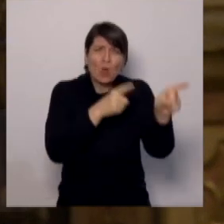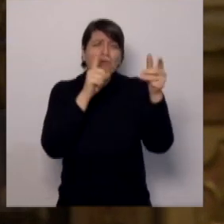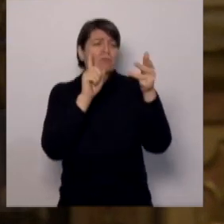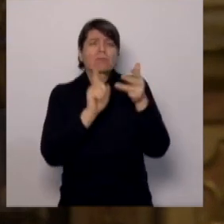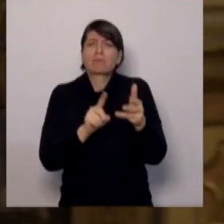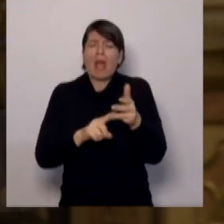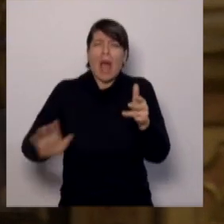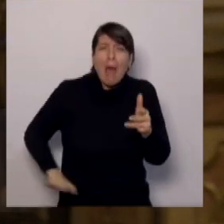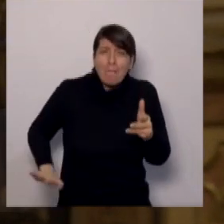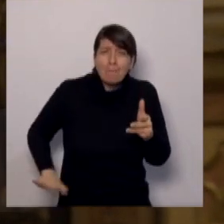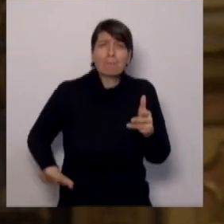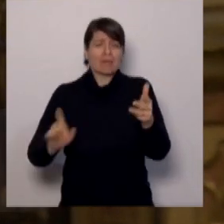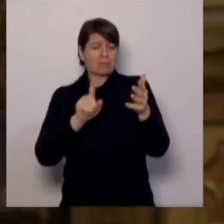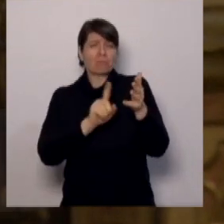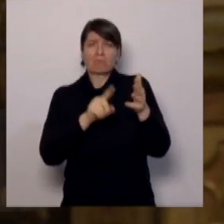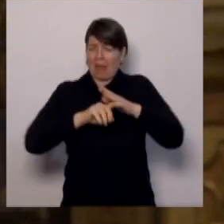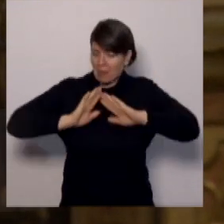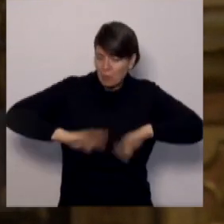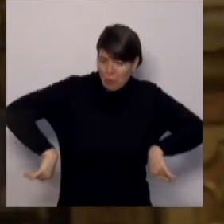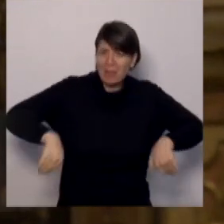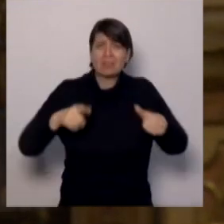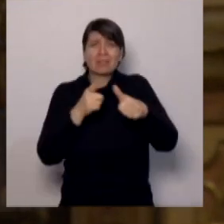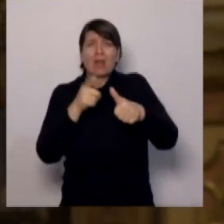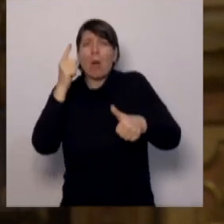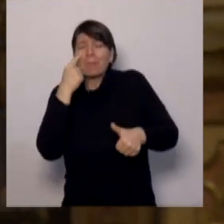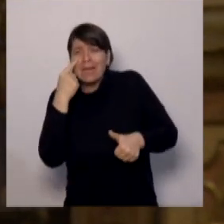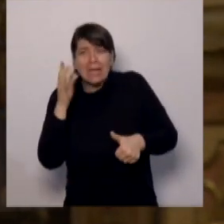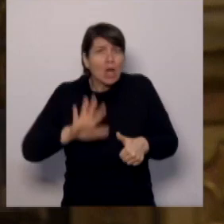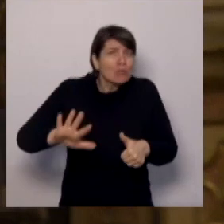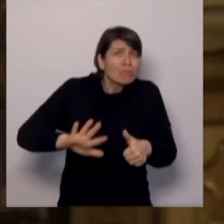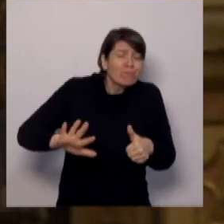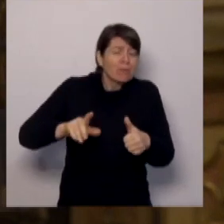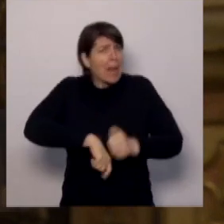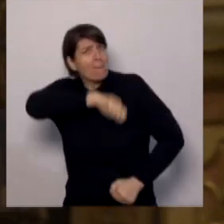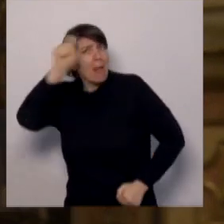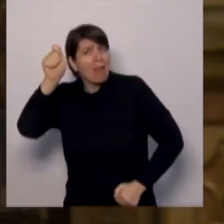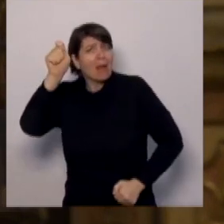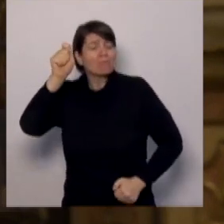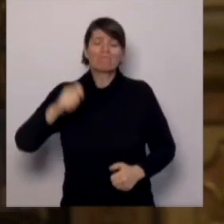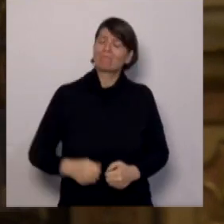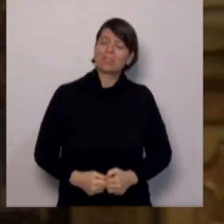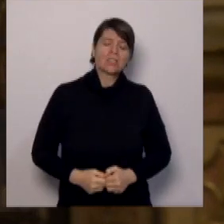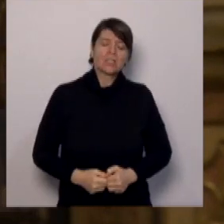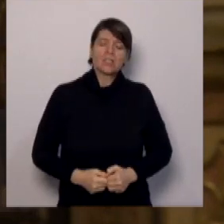la persecución, el hambre, la desnudez, los peligros, la